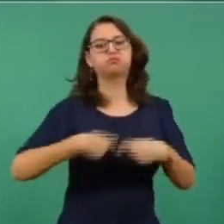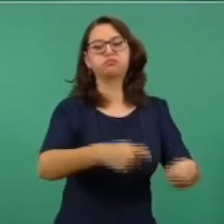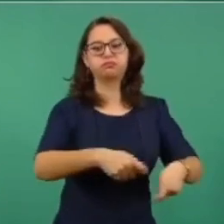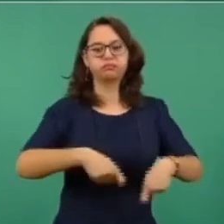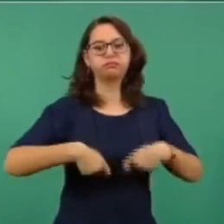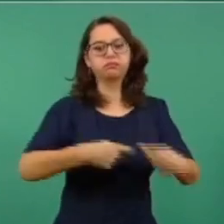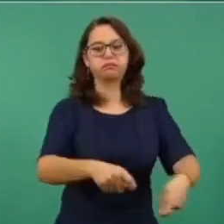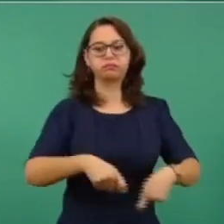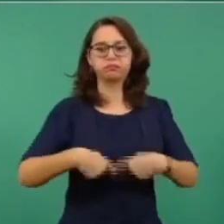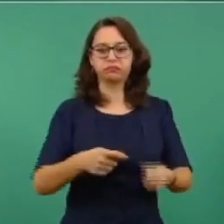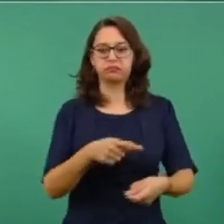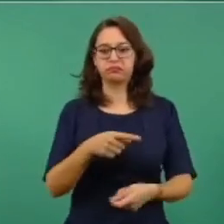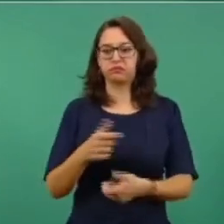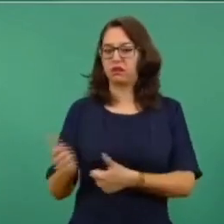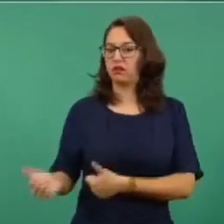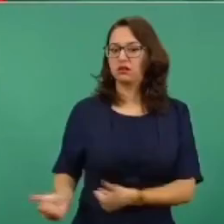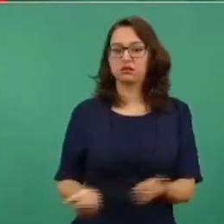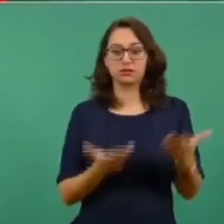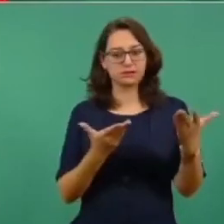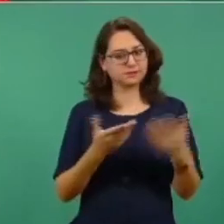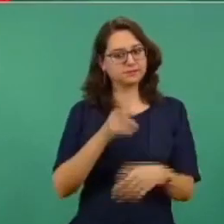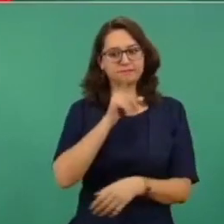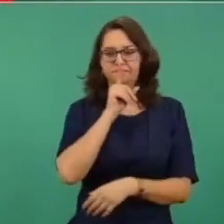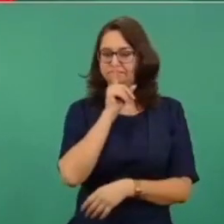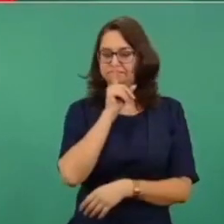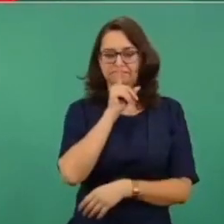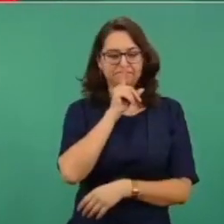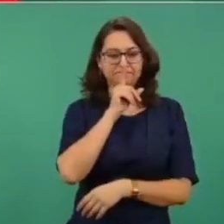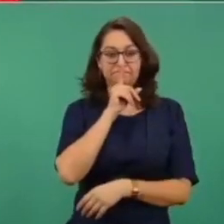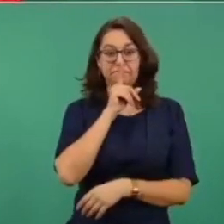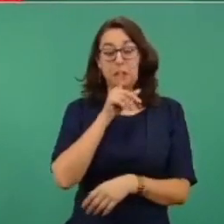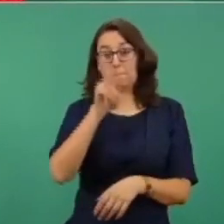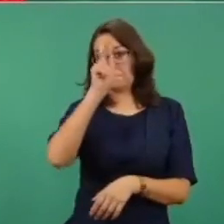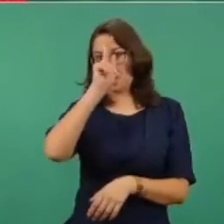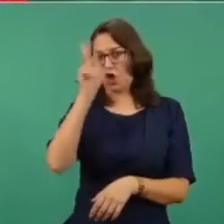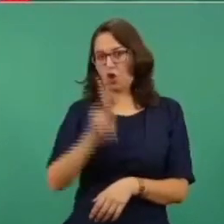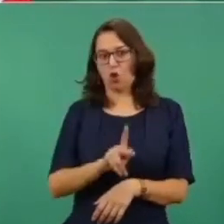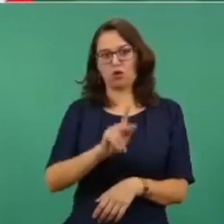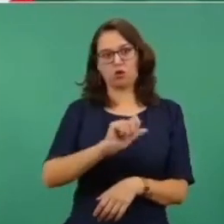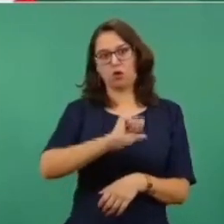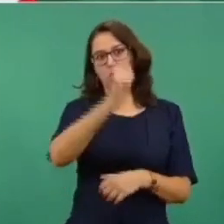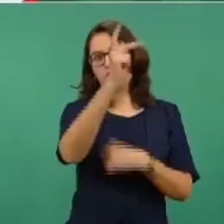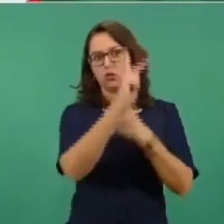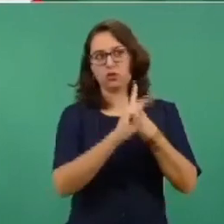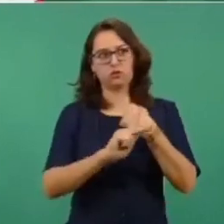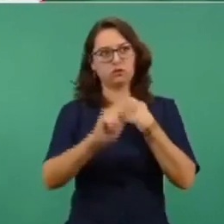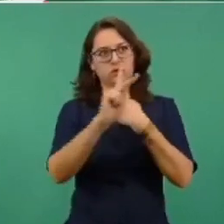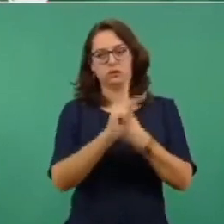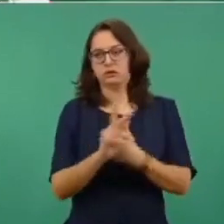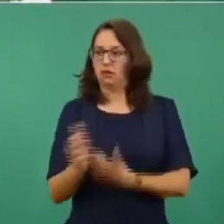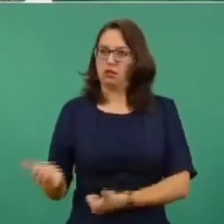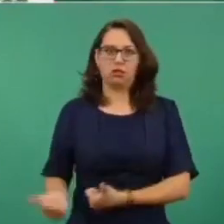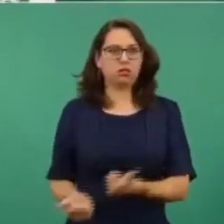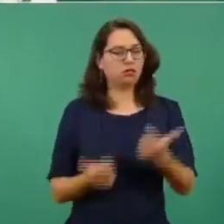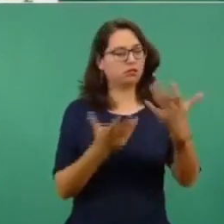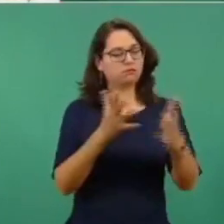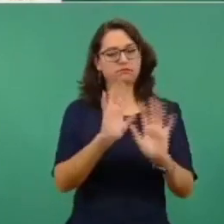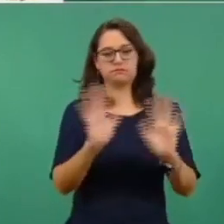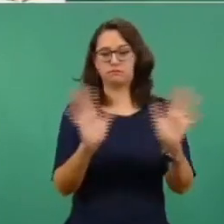particulares y mucho menos a extranjeros. El litio, propiedad de la